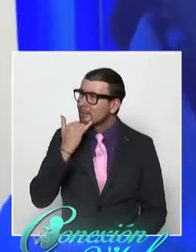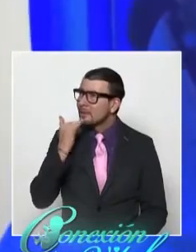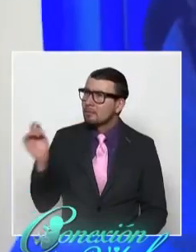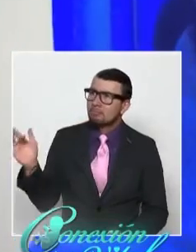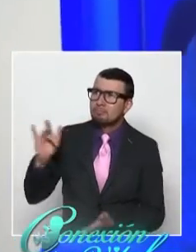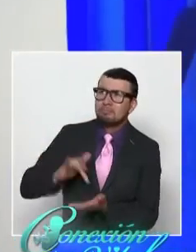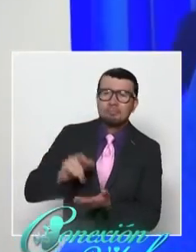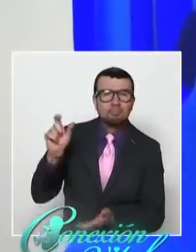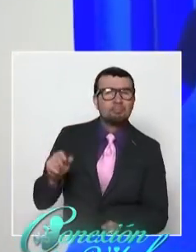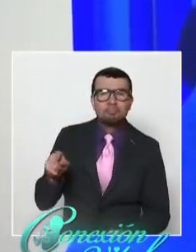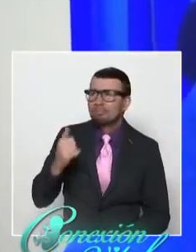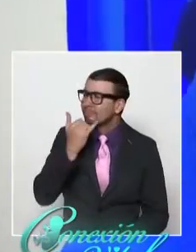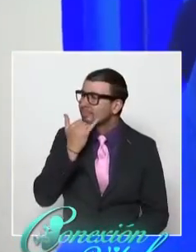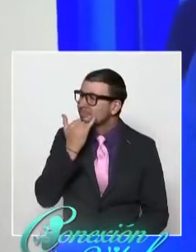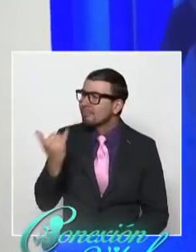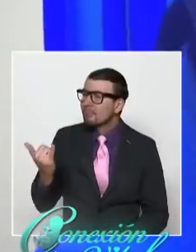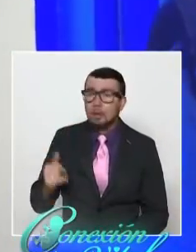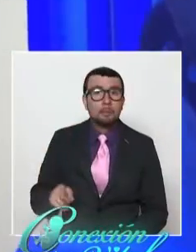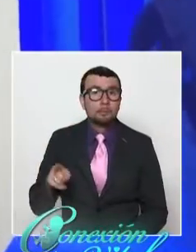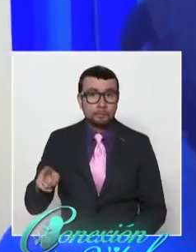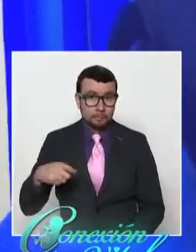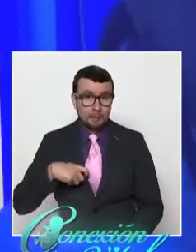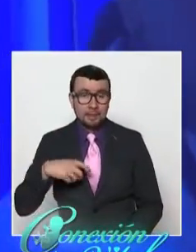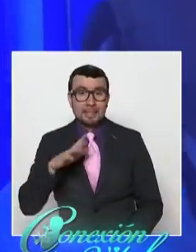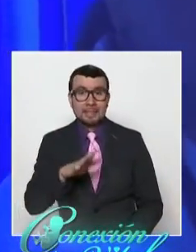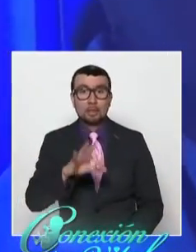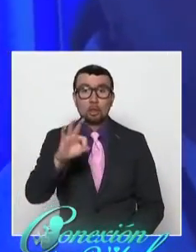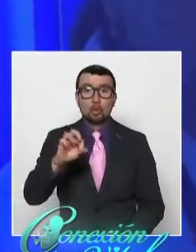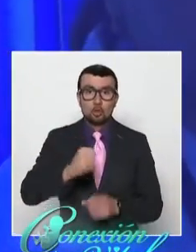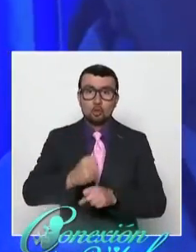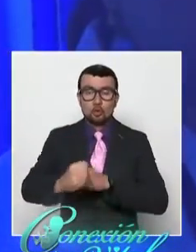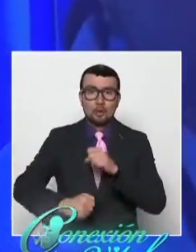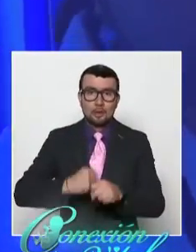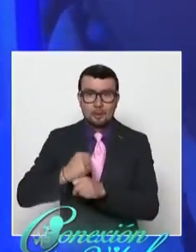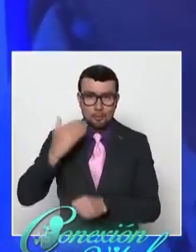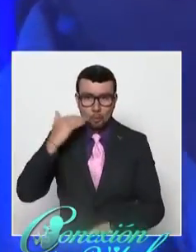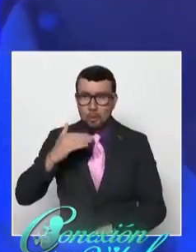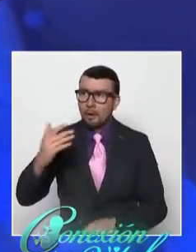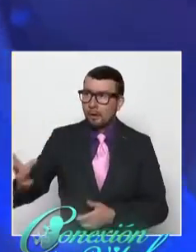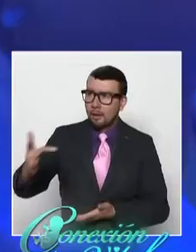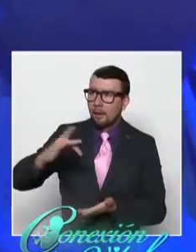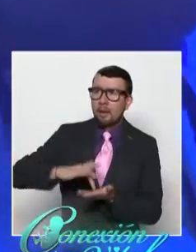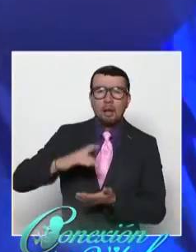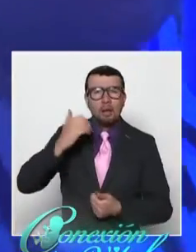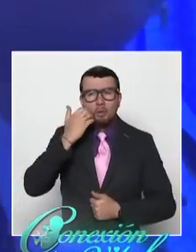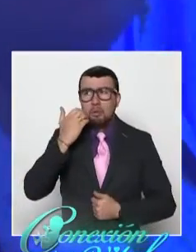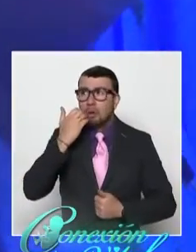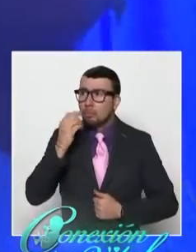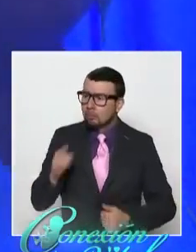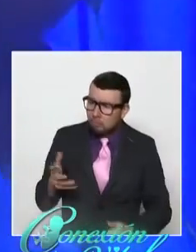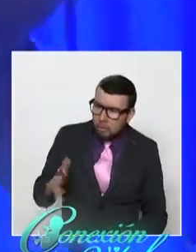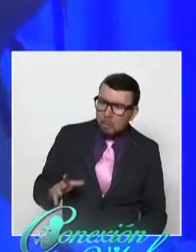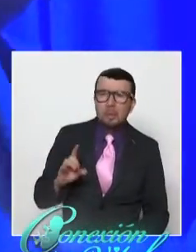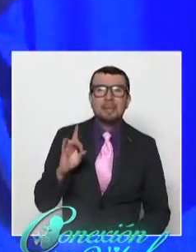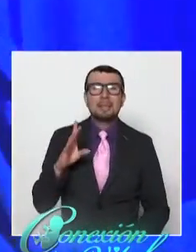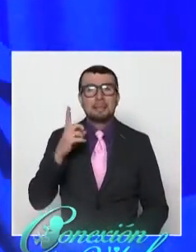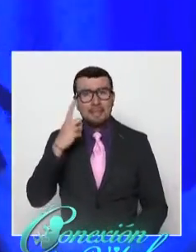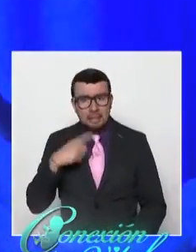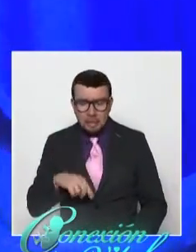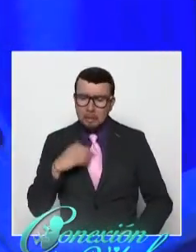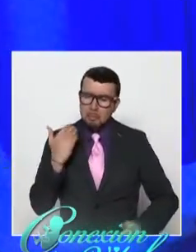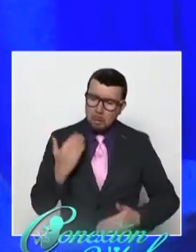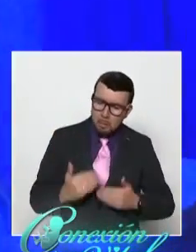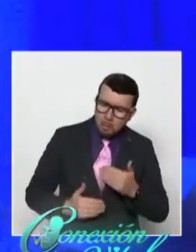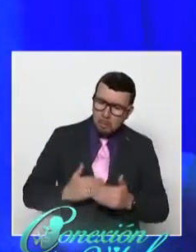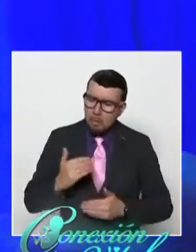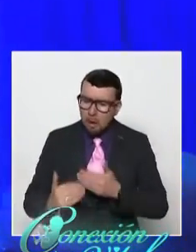paciente. Bueno, es una paciente de 58 años que ingresa por un cuadro clínico de más o menos 15 días de evolución,